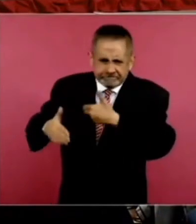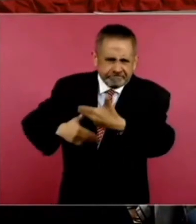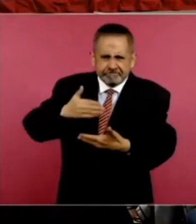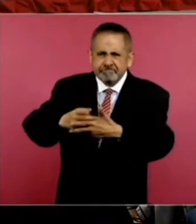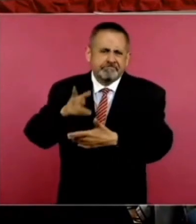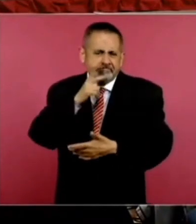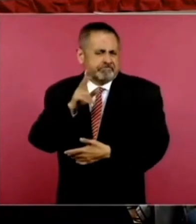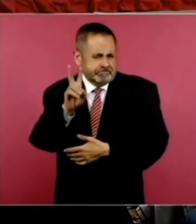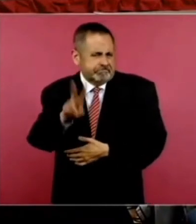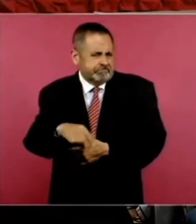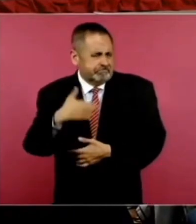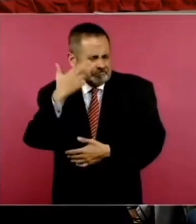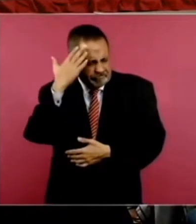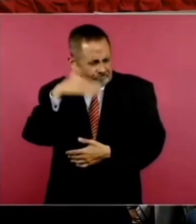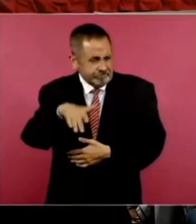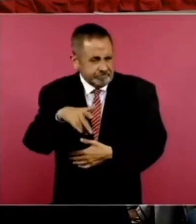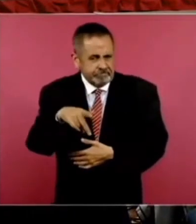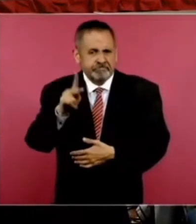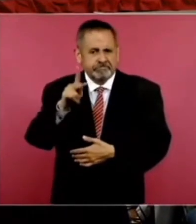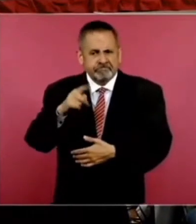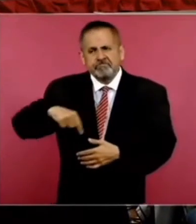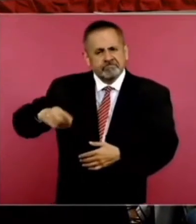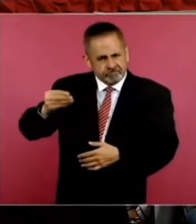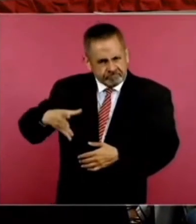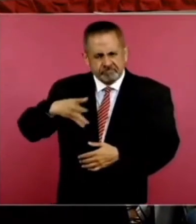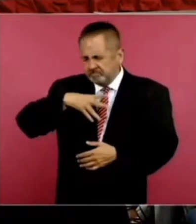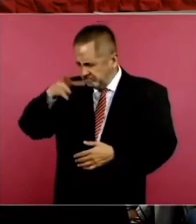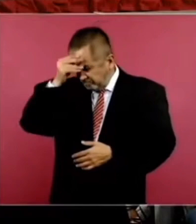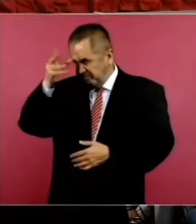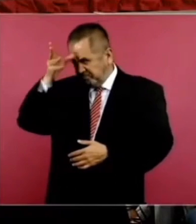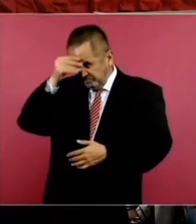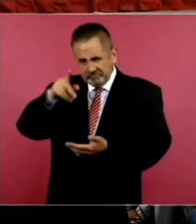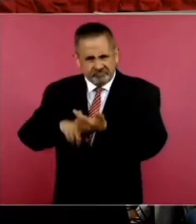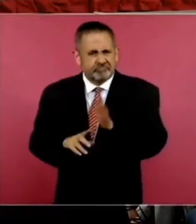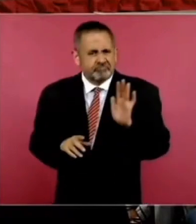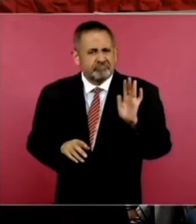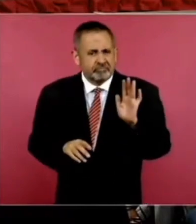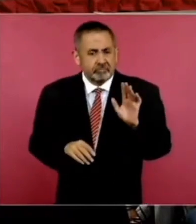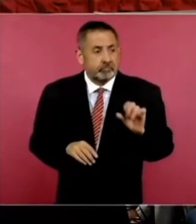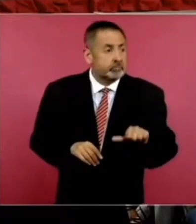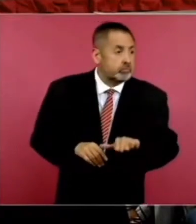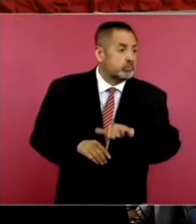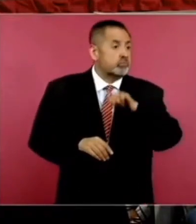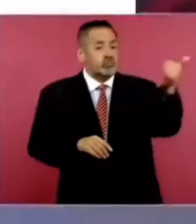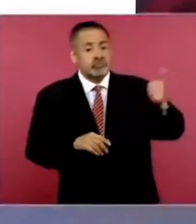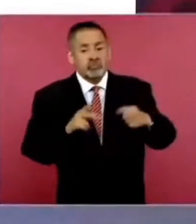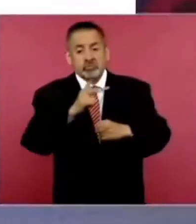petrolera. Pero para ello, ningún extranjero